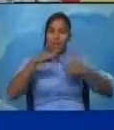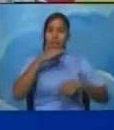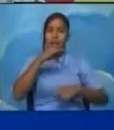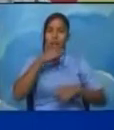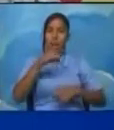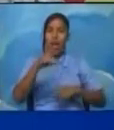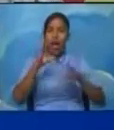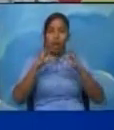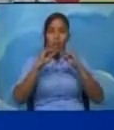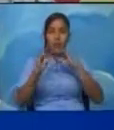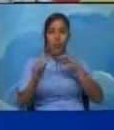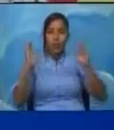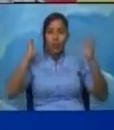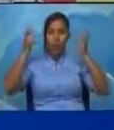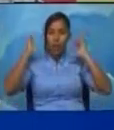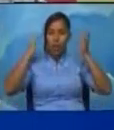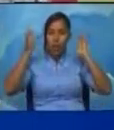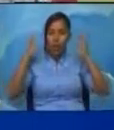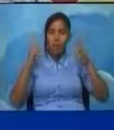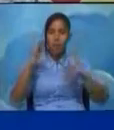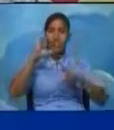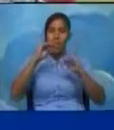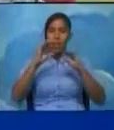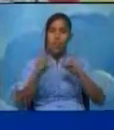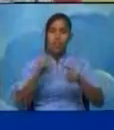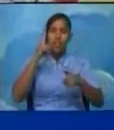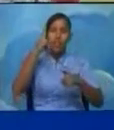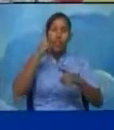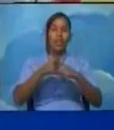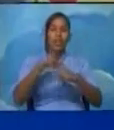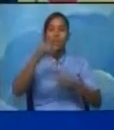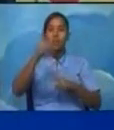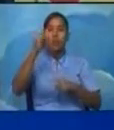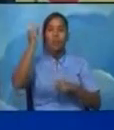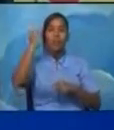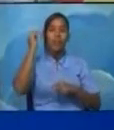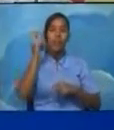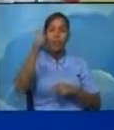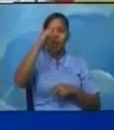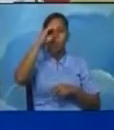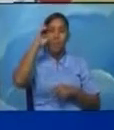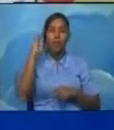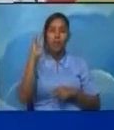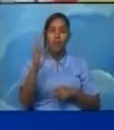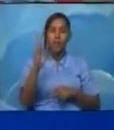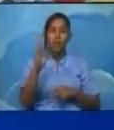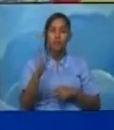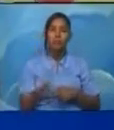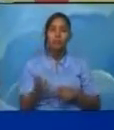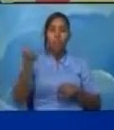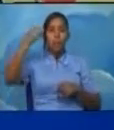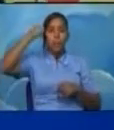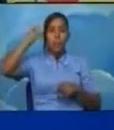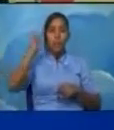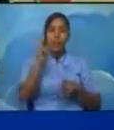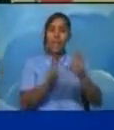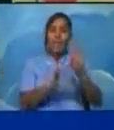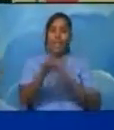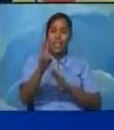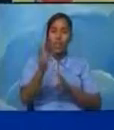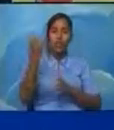hablando locamente, hablando negativamente. Acuérdense ustedes, aquellos